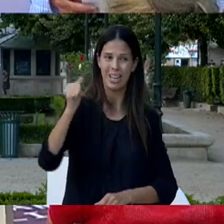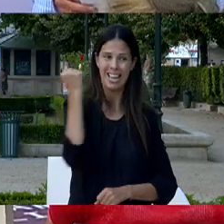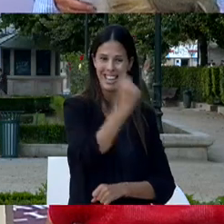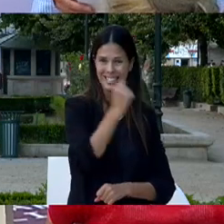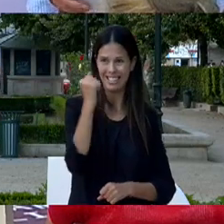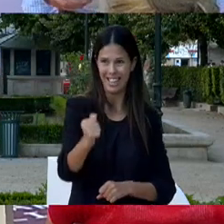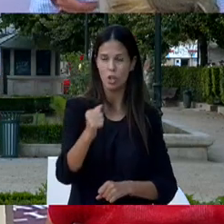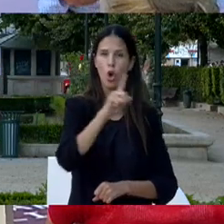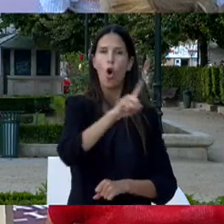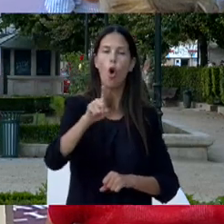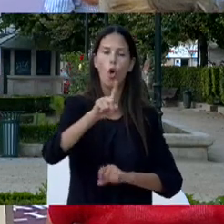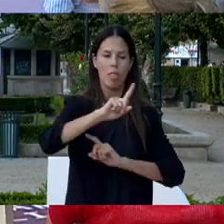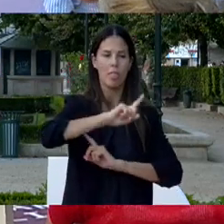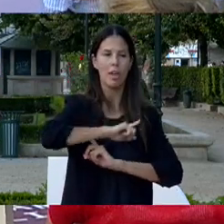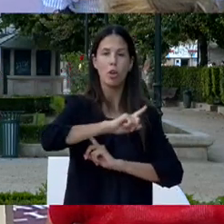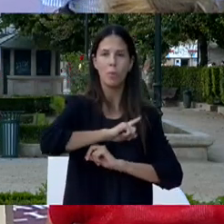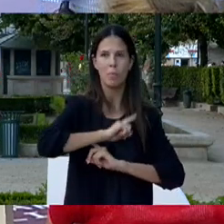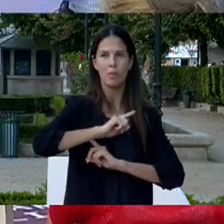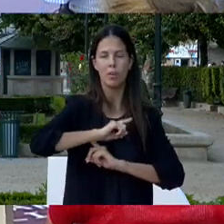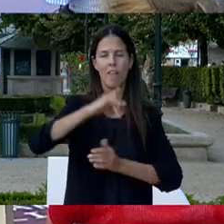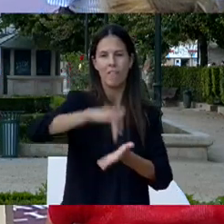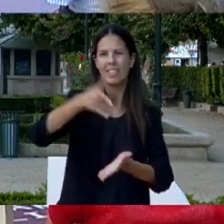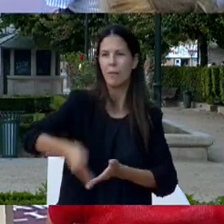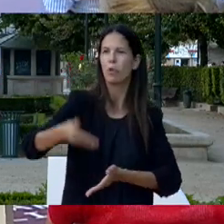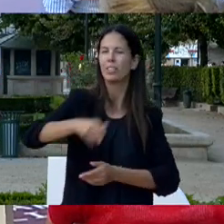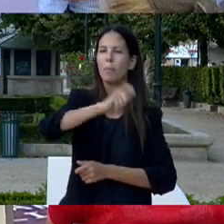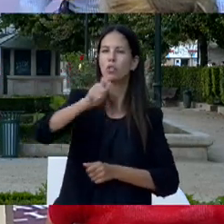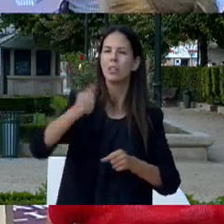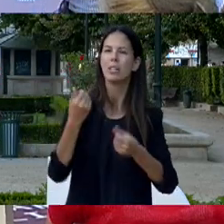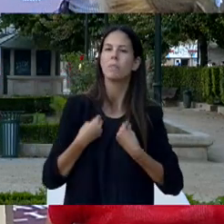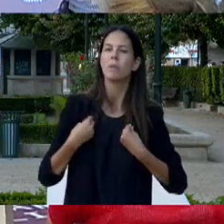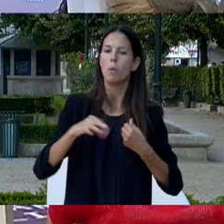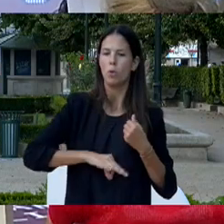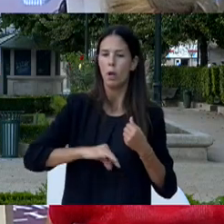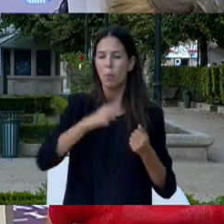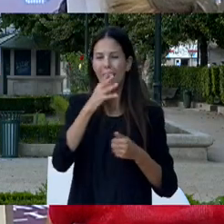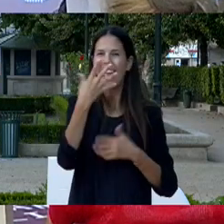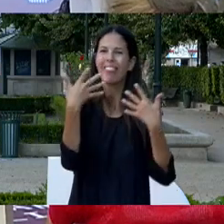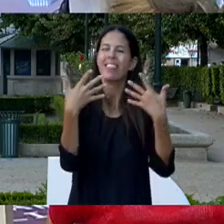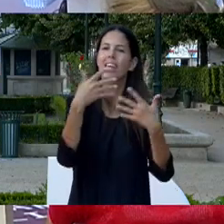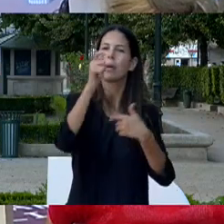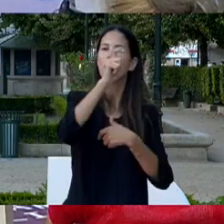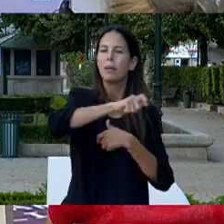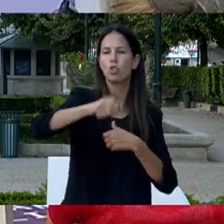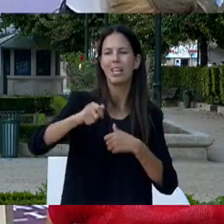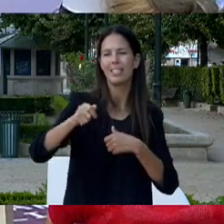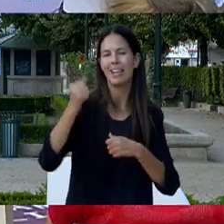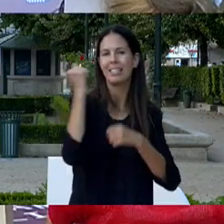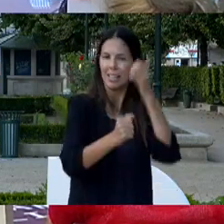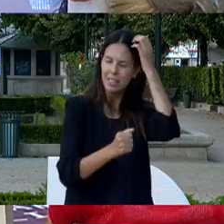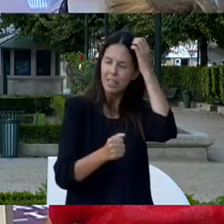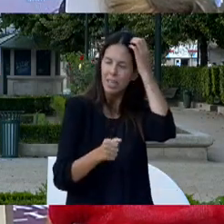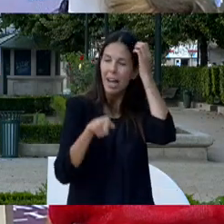data para as persoas que vivimos en Pontevedra fundamental, porque asesinaron a 10 persoas moi comprometidas. Sí, naquele momento ela estaba